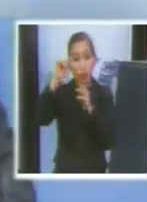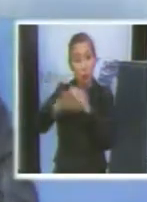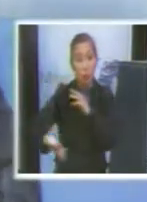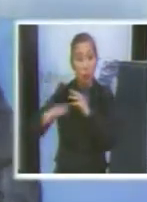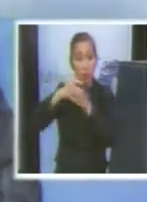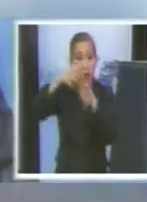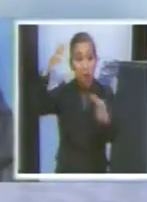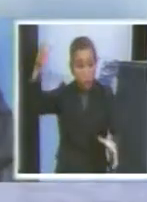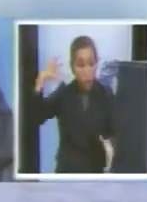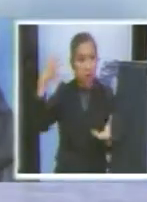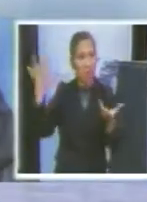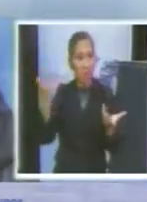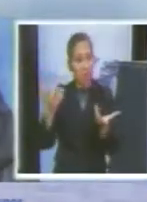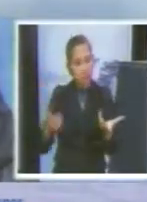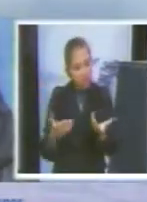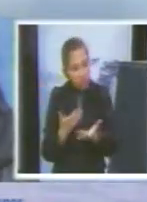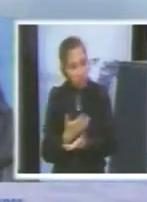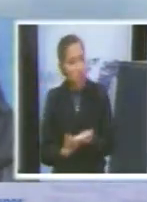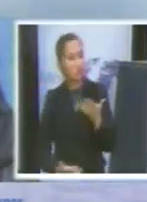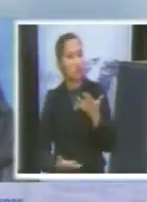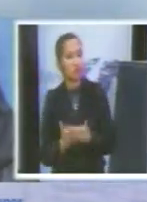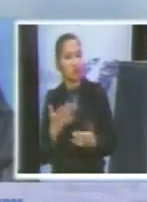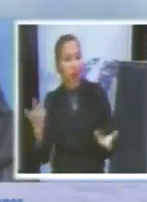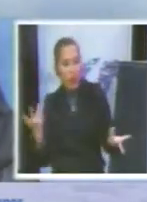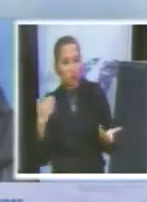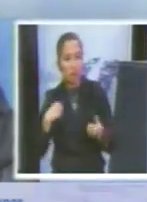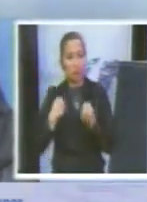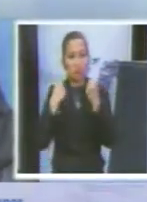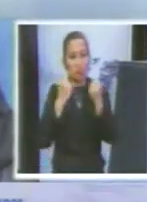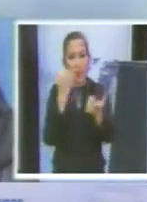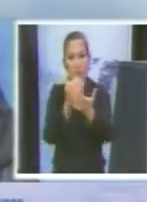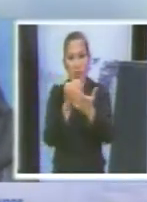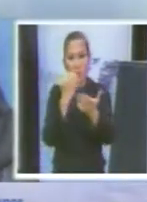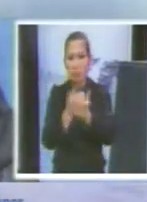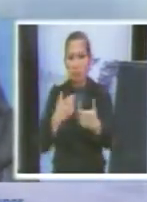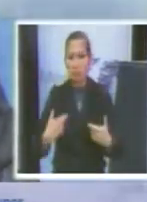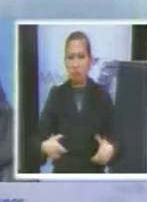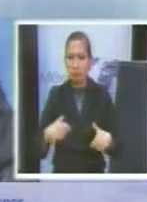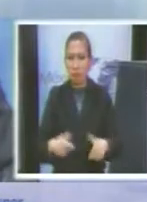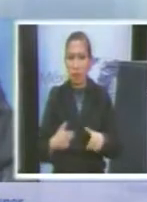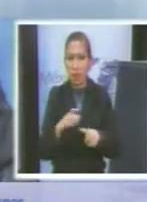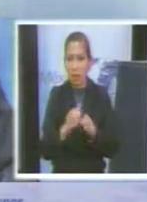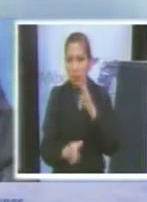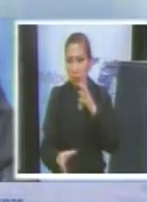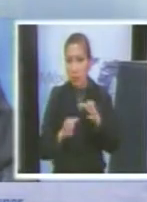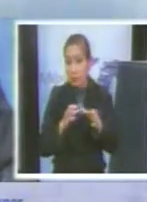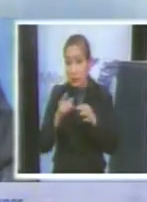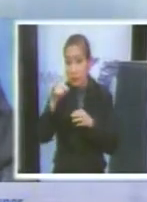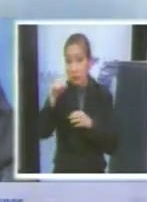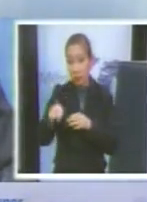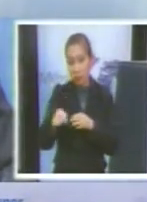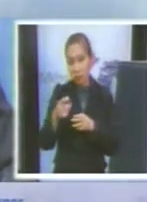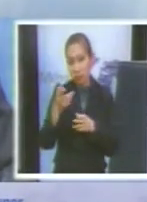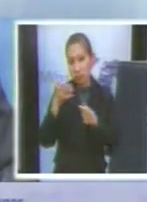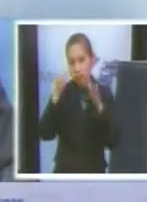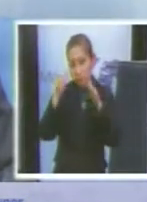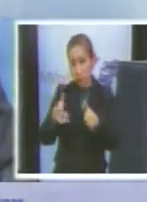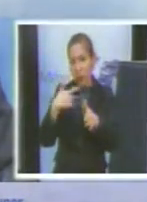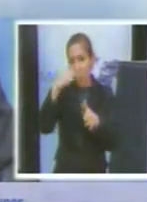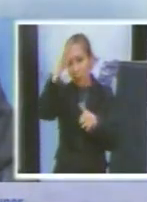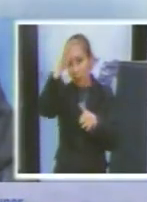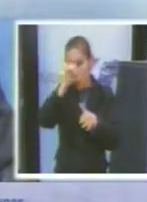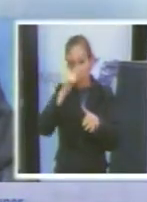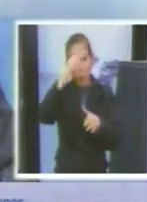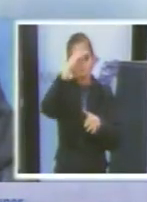los grandes jugadores y una de las grandes potencias económicas y comerciales. Y en ese sentido, el tratado